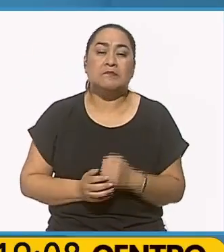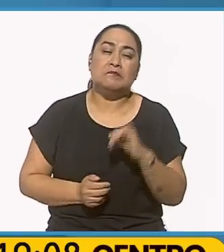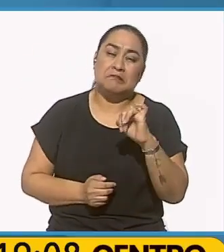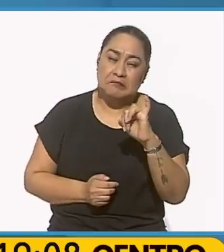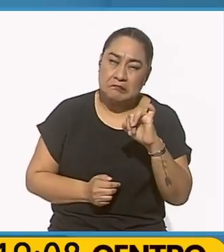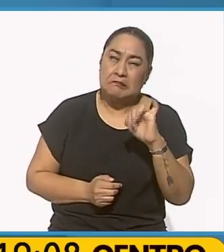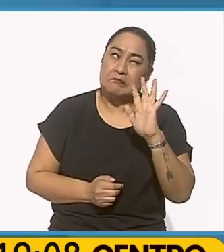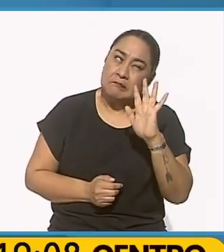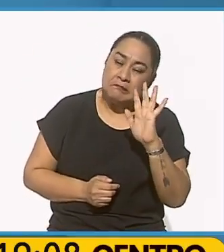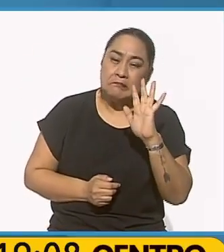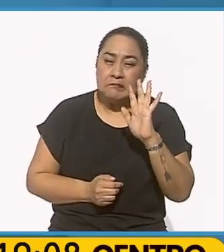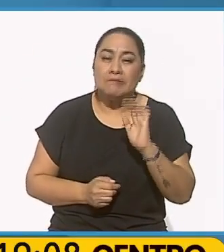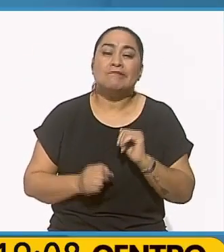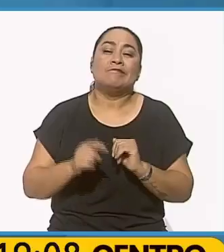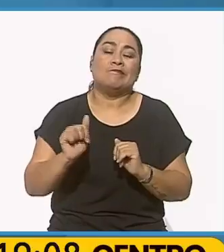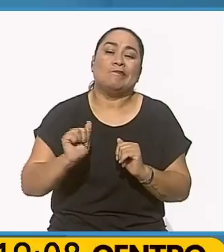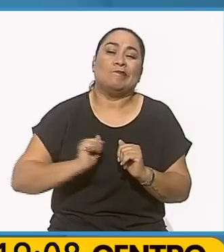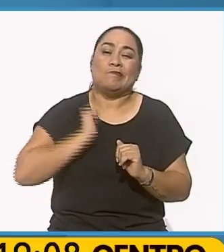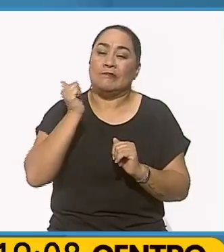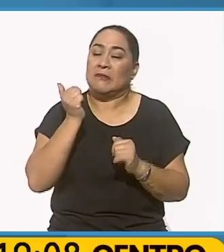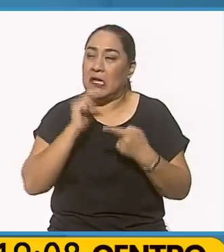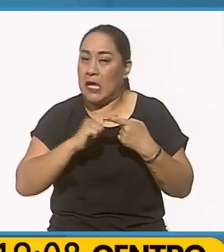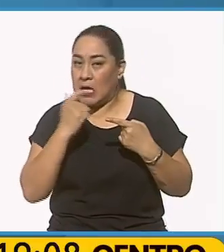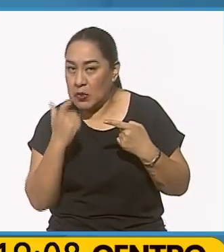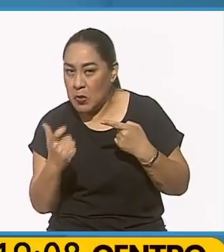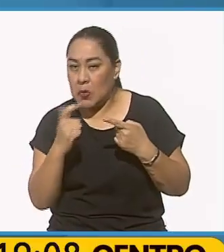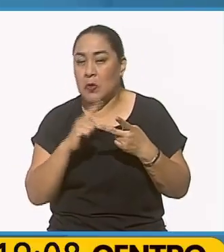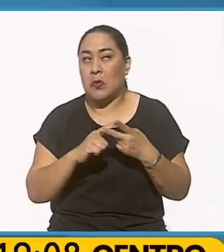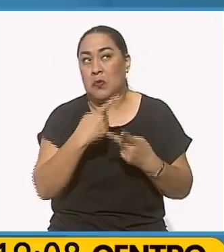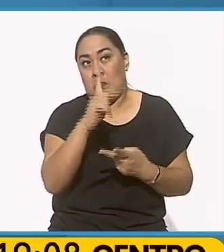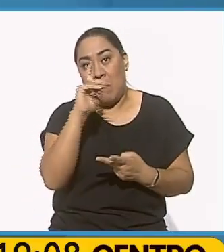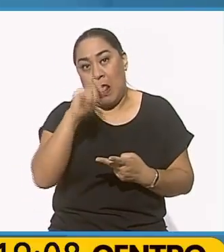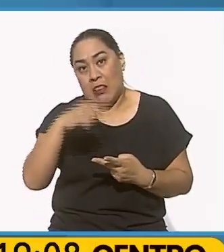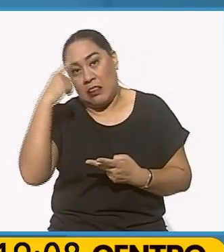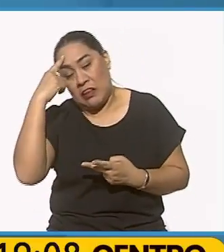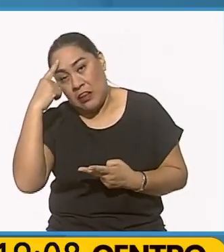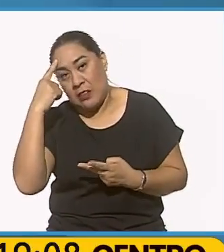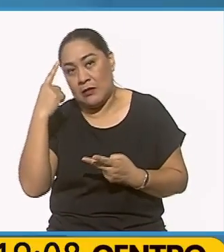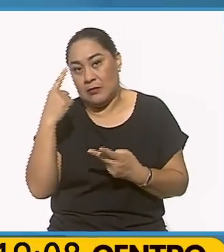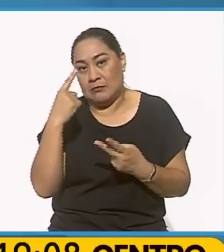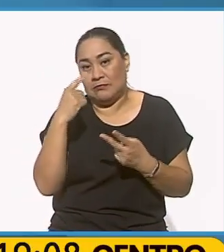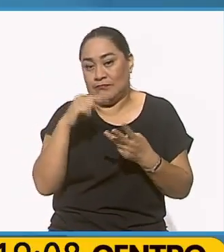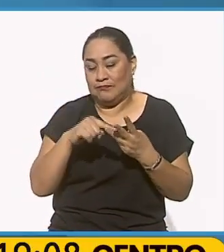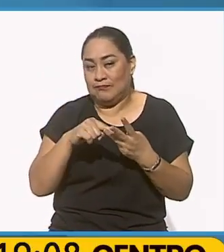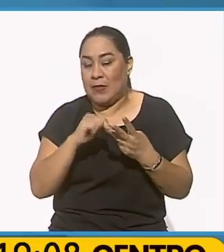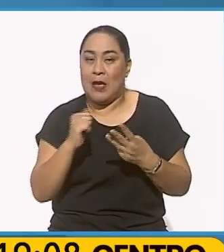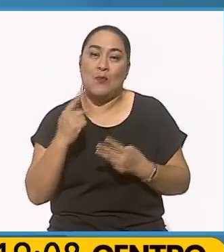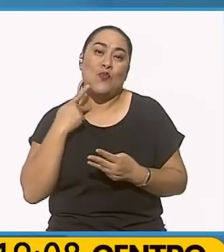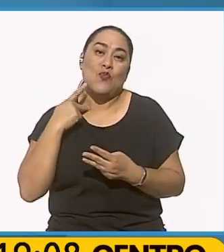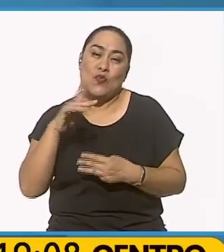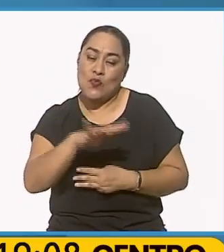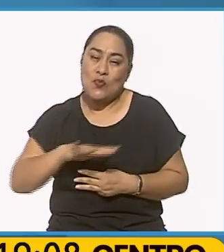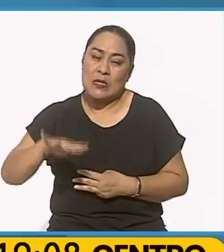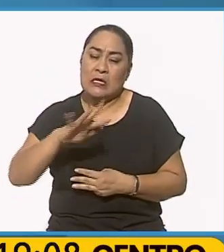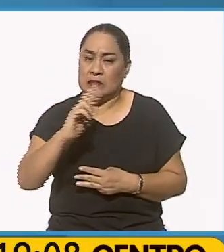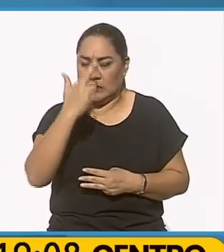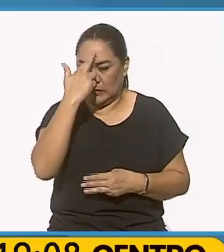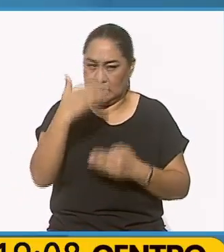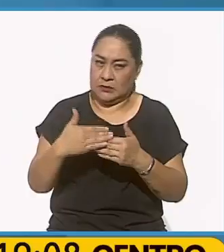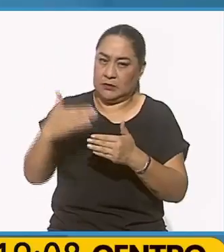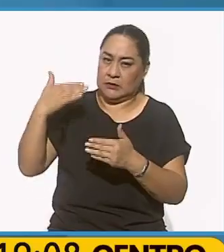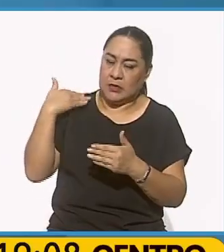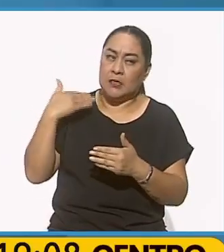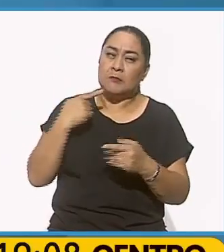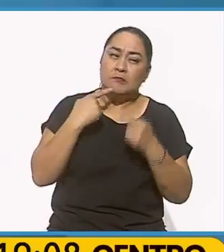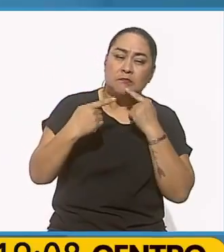sobre todo geopolítico, económico, geoestratégico. Creo que los últimos días, desde la publicación de la Estrategia